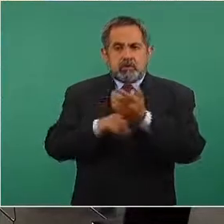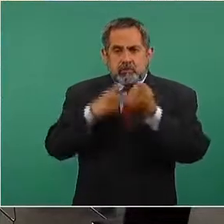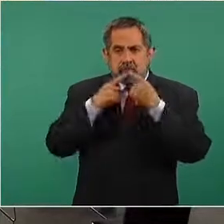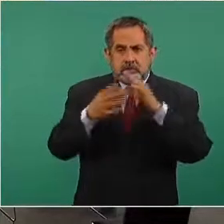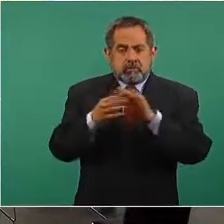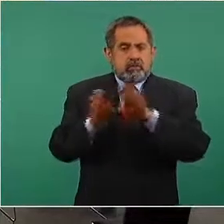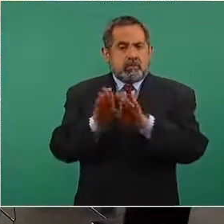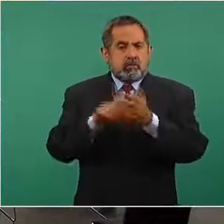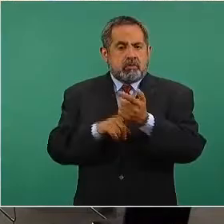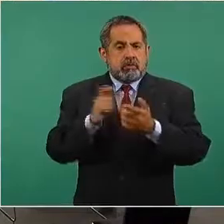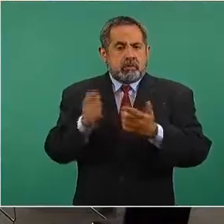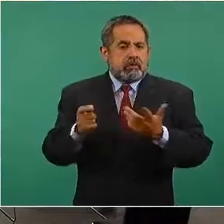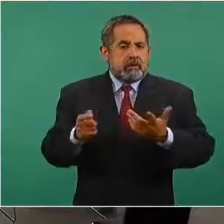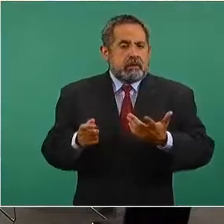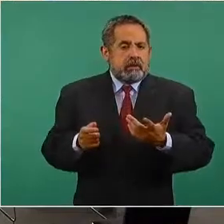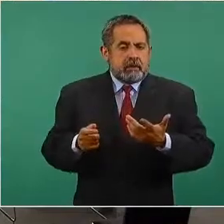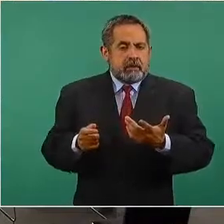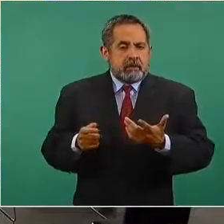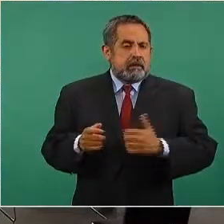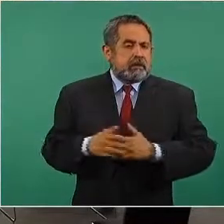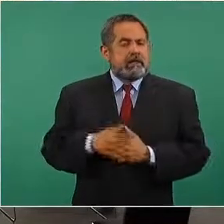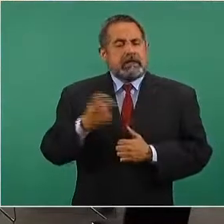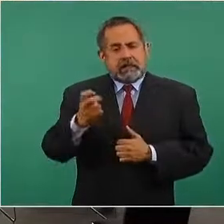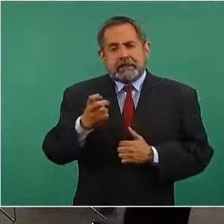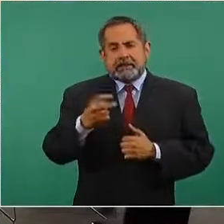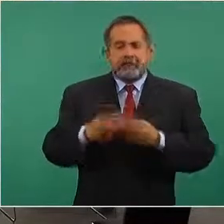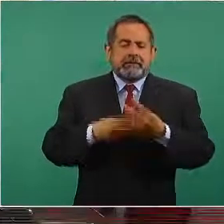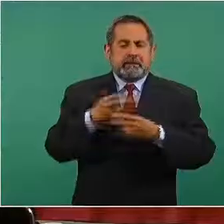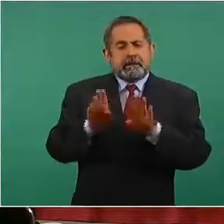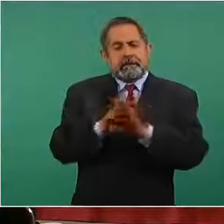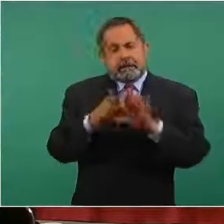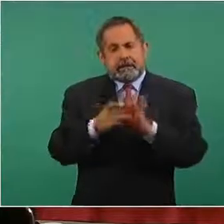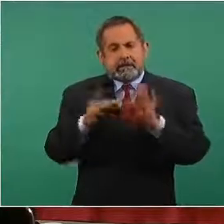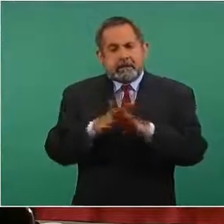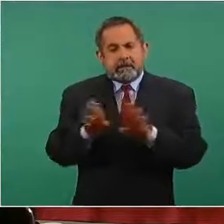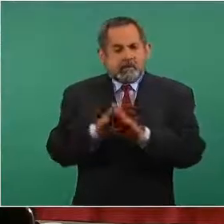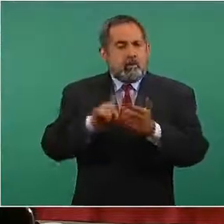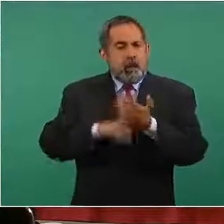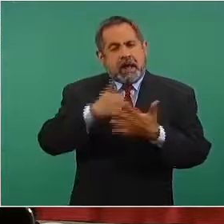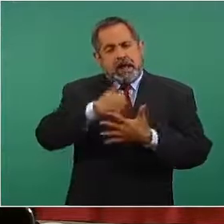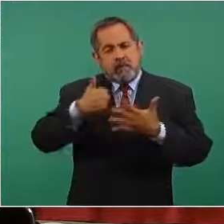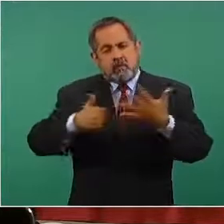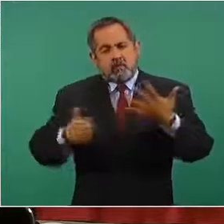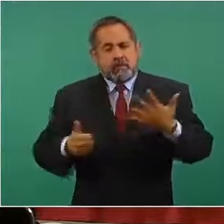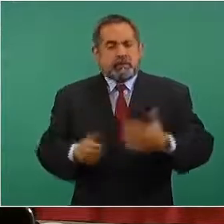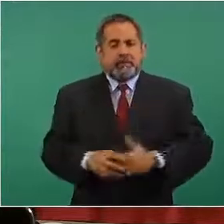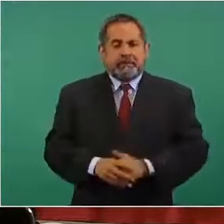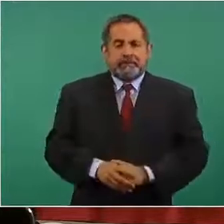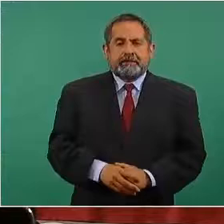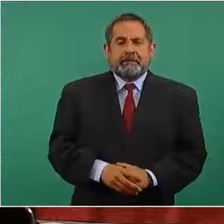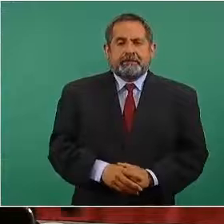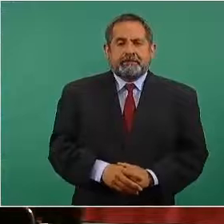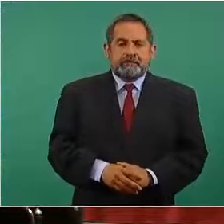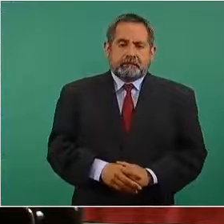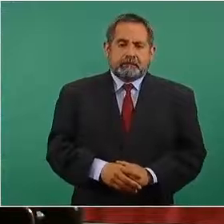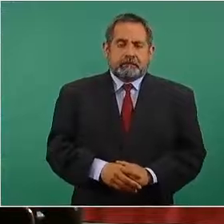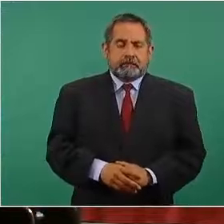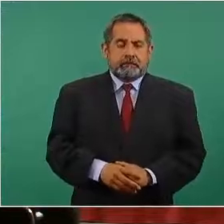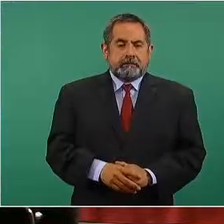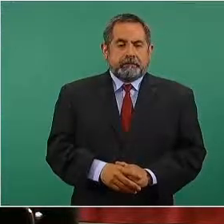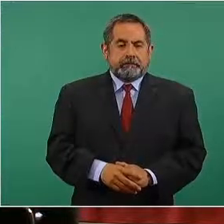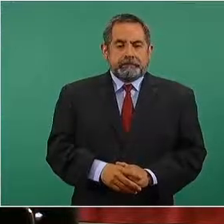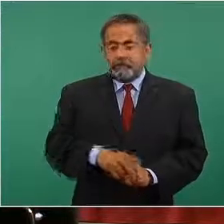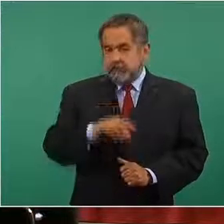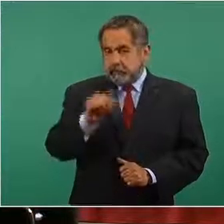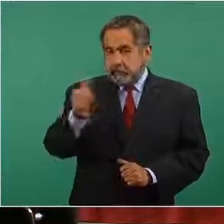pero el número absoluto es mayor. Y así también pueden ir viendo cada uno de los detalles en el informe. Es el